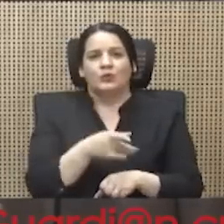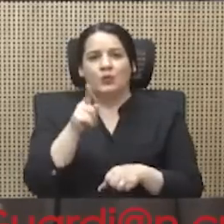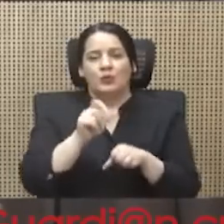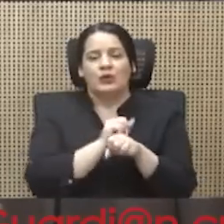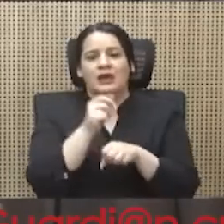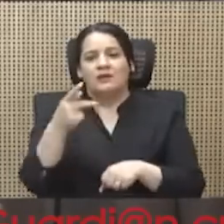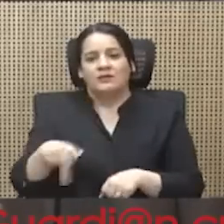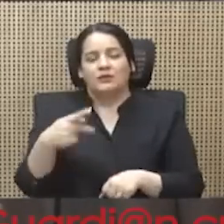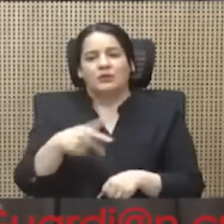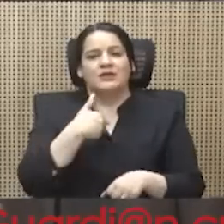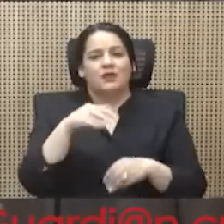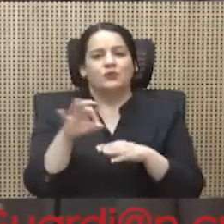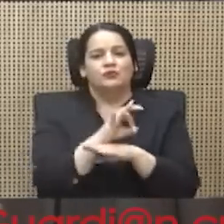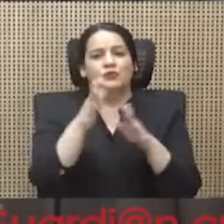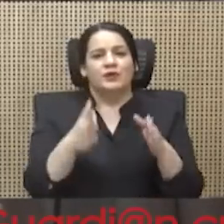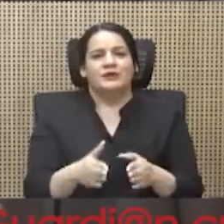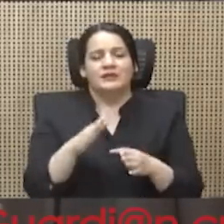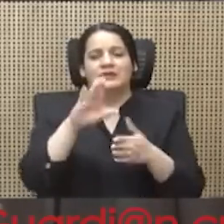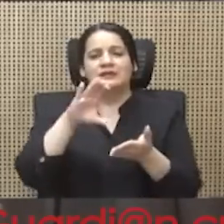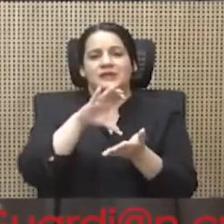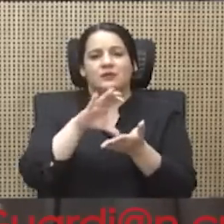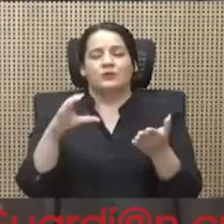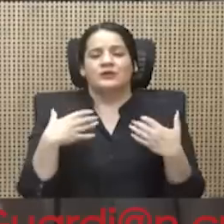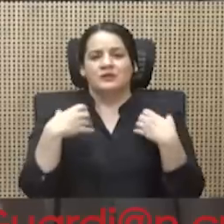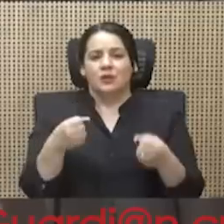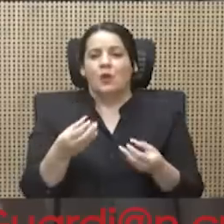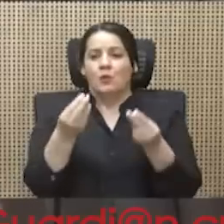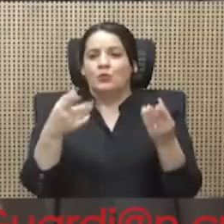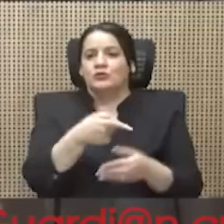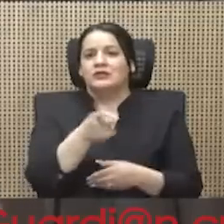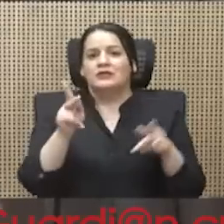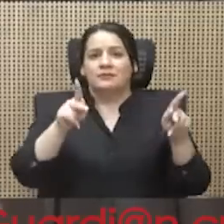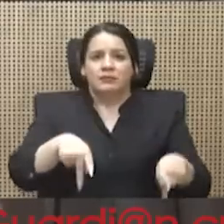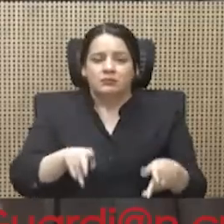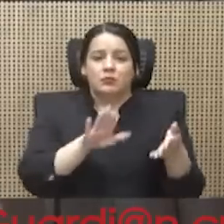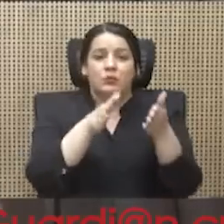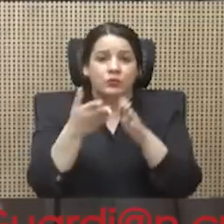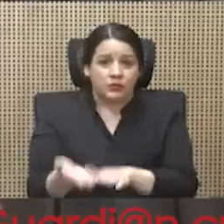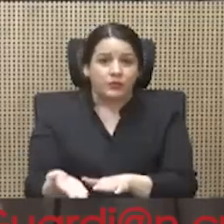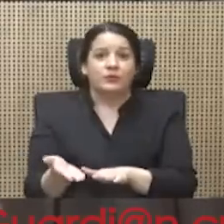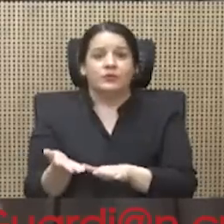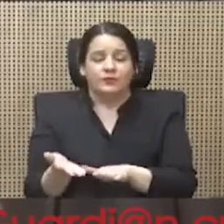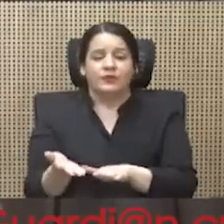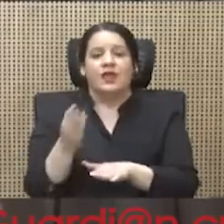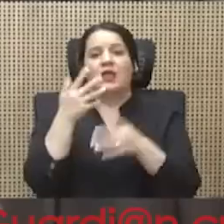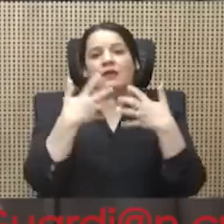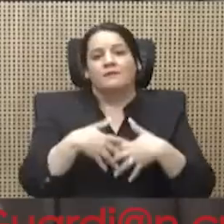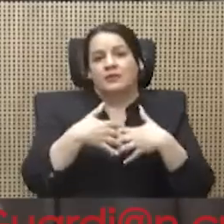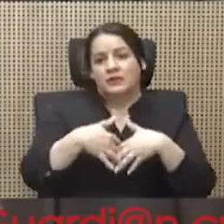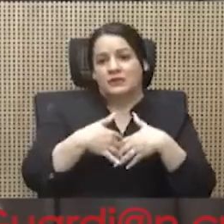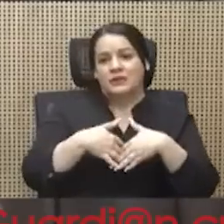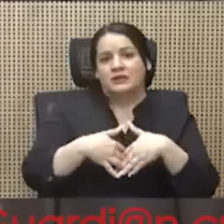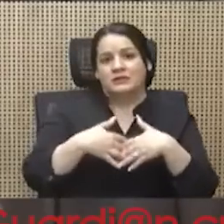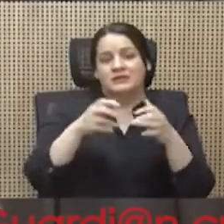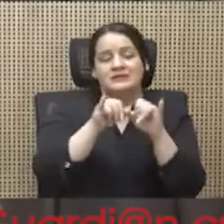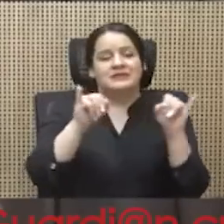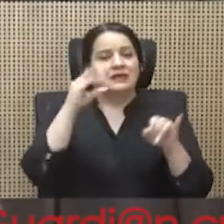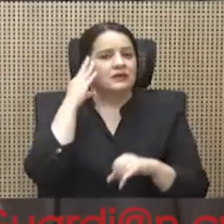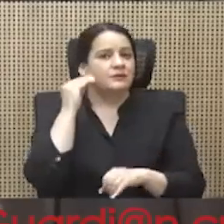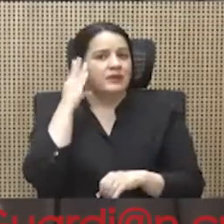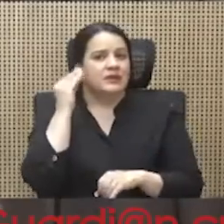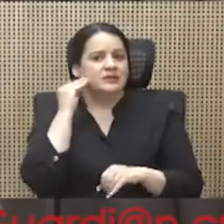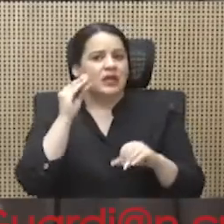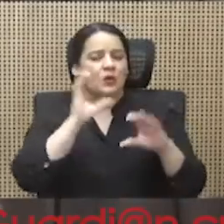de los centros de salud donde incluso muchos de ellos perdieron la vida en esta batalla empresas sin experiencia alguna comercializando